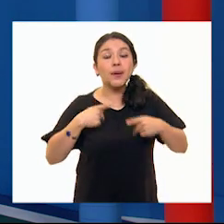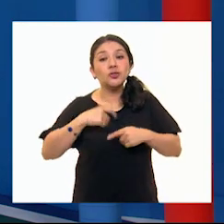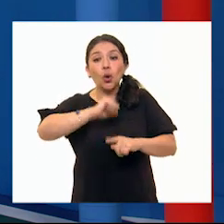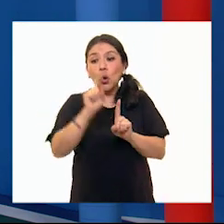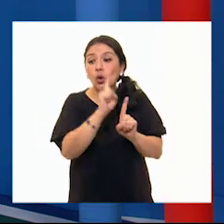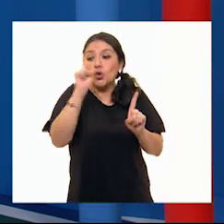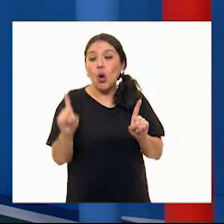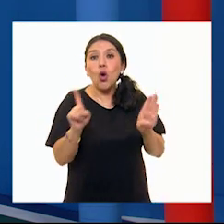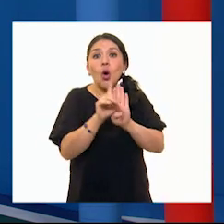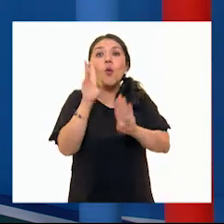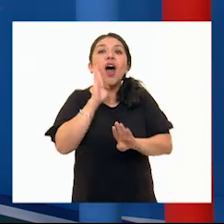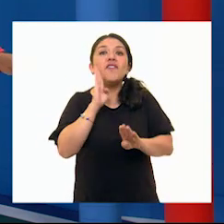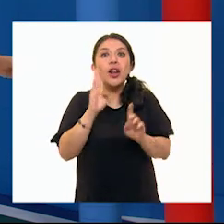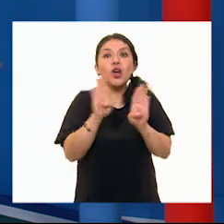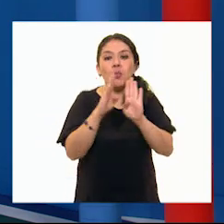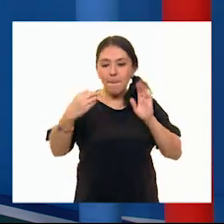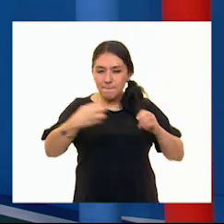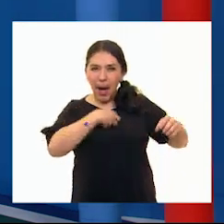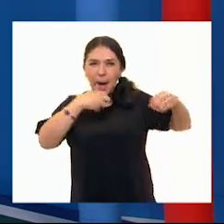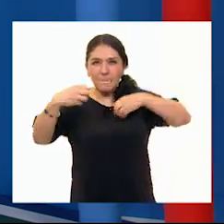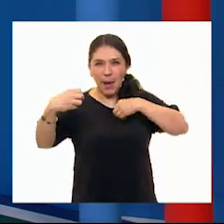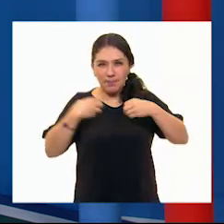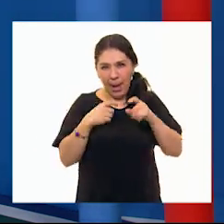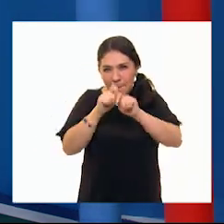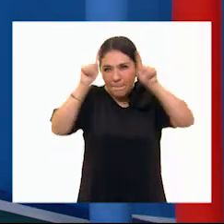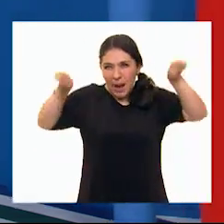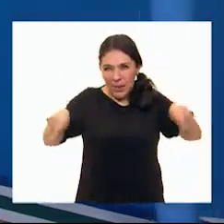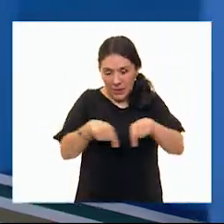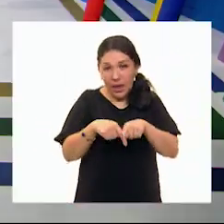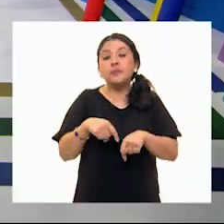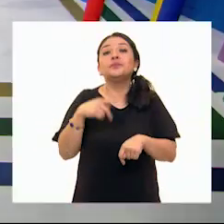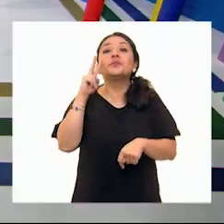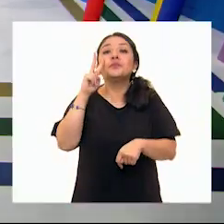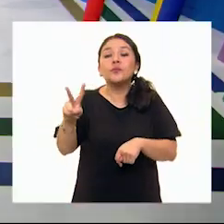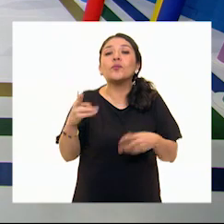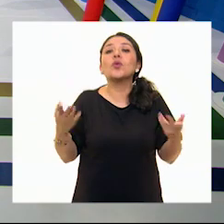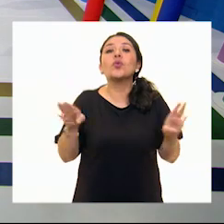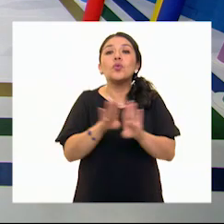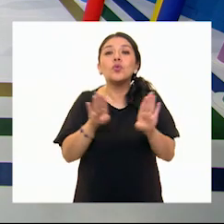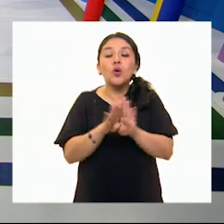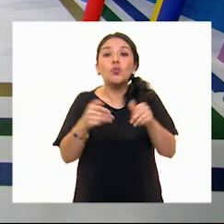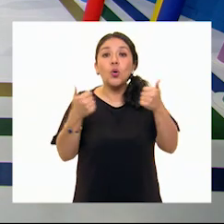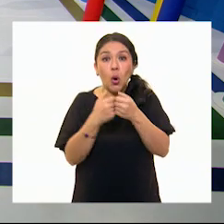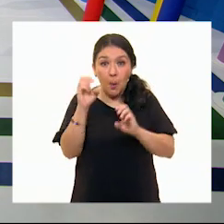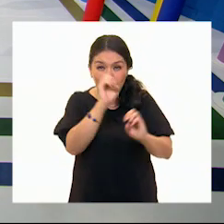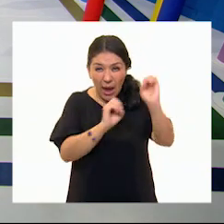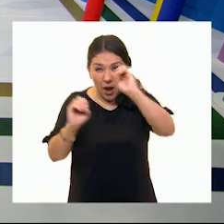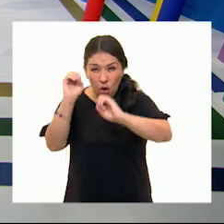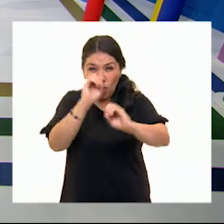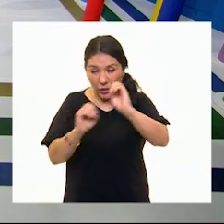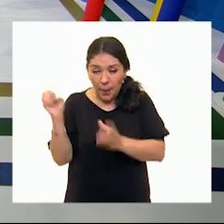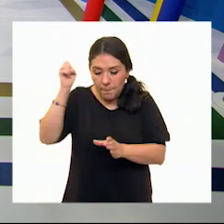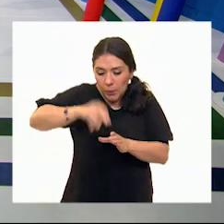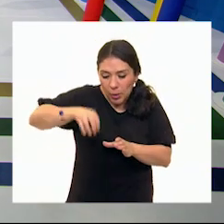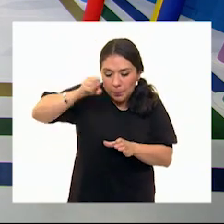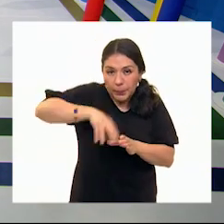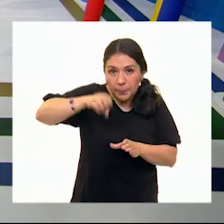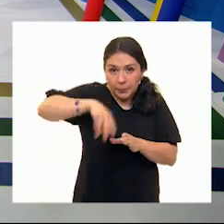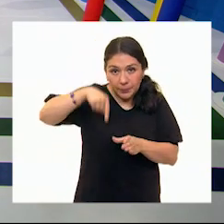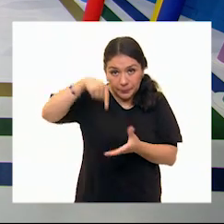Para ello nos vamos a desplazar entre una y otra, como todas las pelotitas que te parecen aquí. ¿Aquí? Ok.